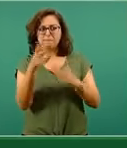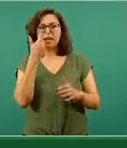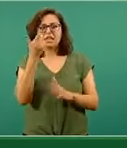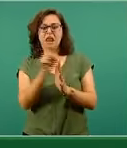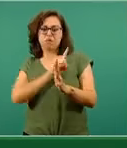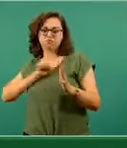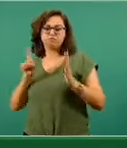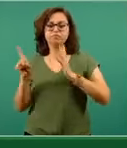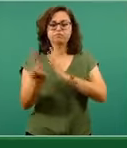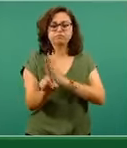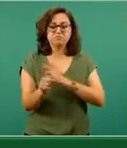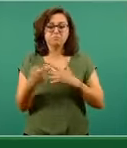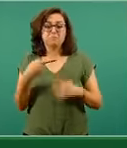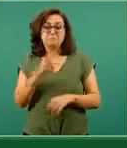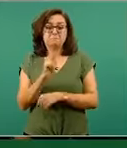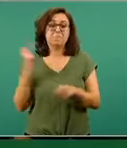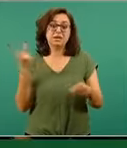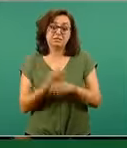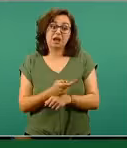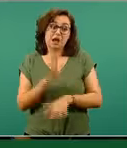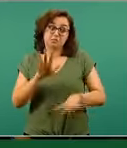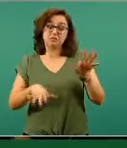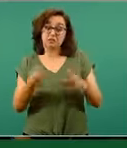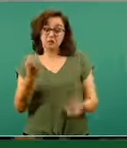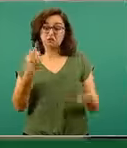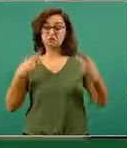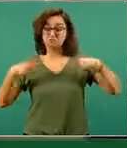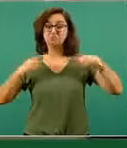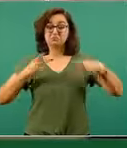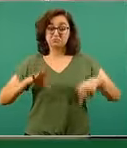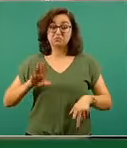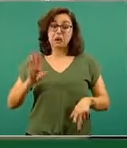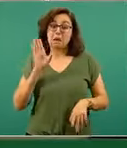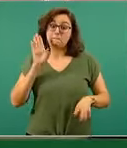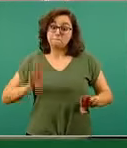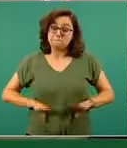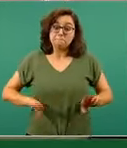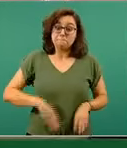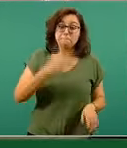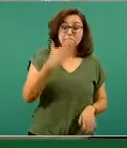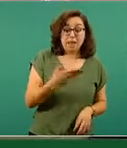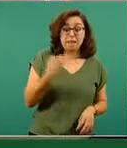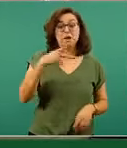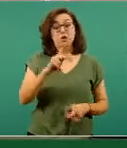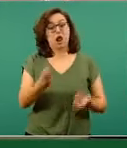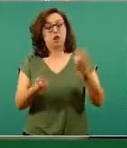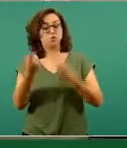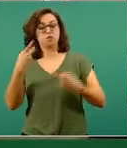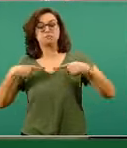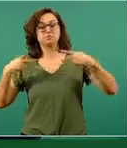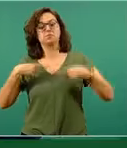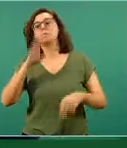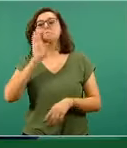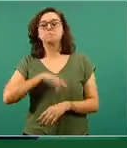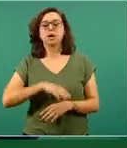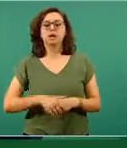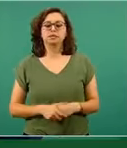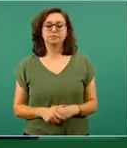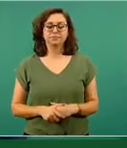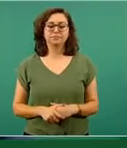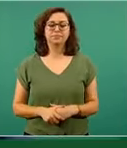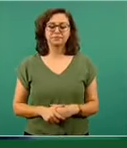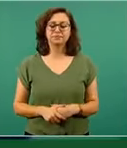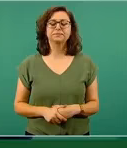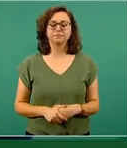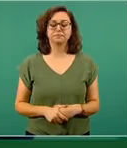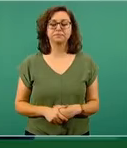desgraciadamente, así como hay cosas buenas, también hay malas. Eso sería todo. Gracias. Muchas gracias, Juan. Efectivamente, es un poco el tono de las noticias